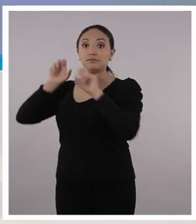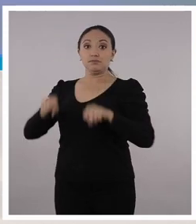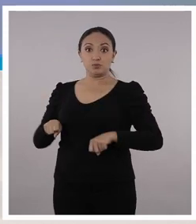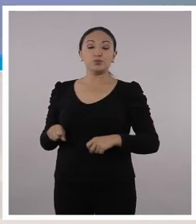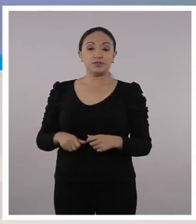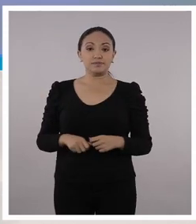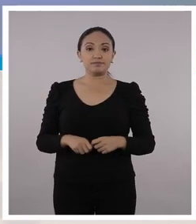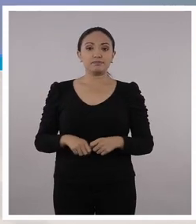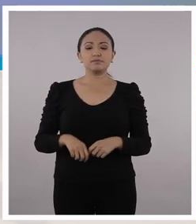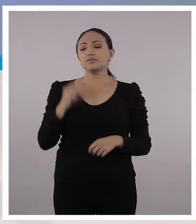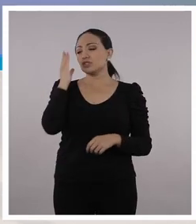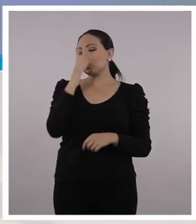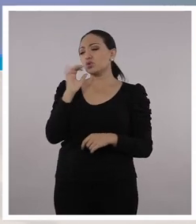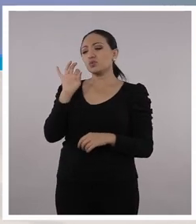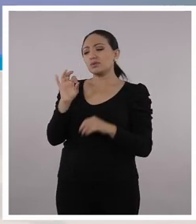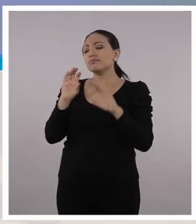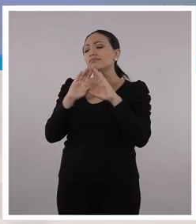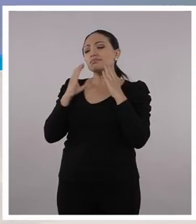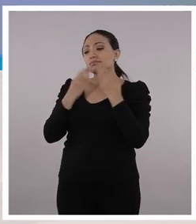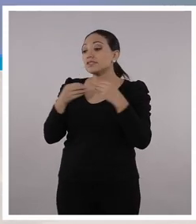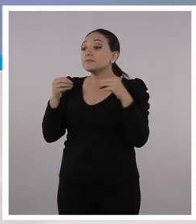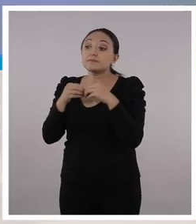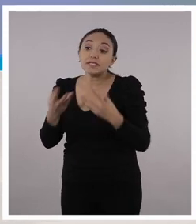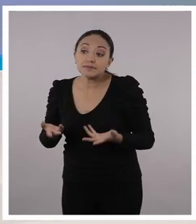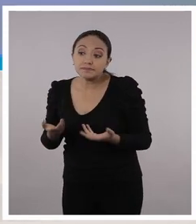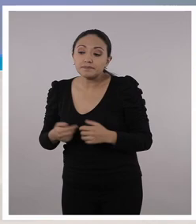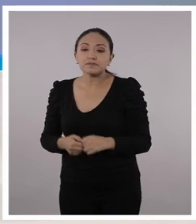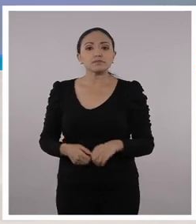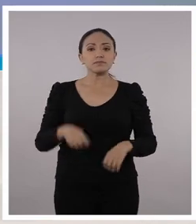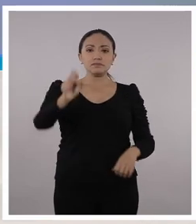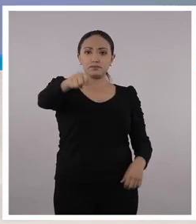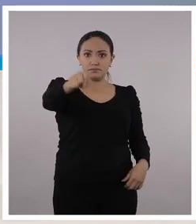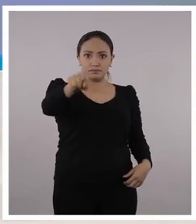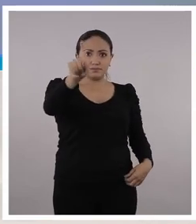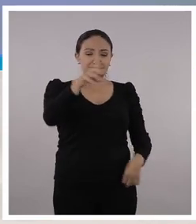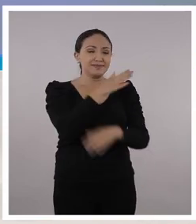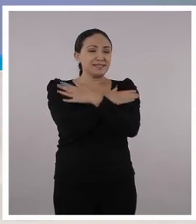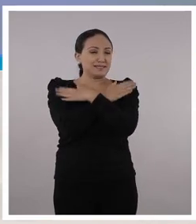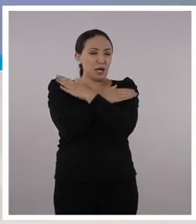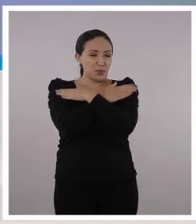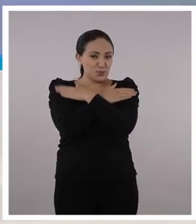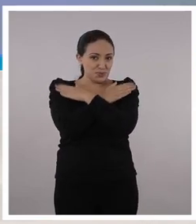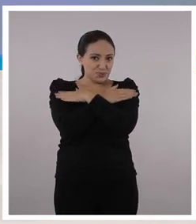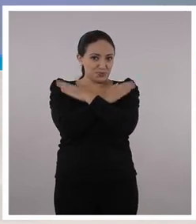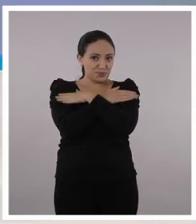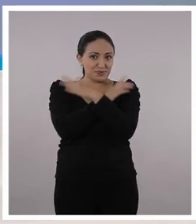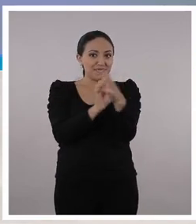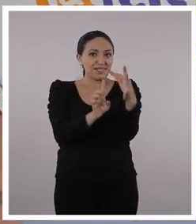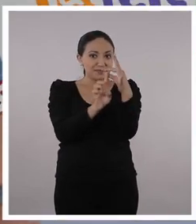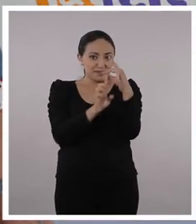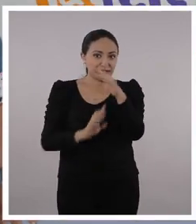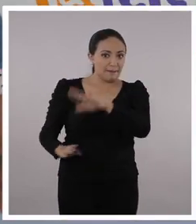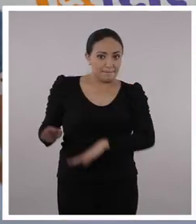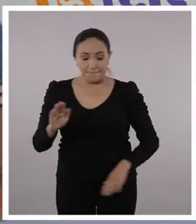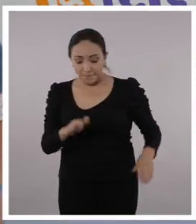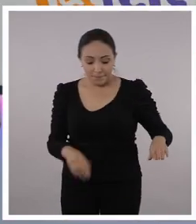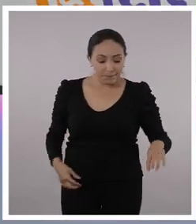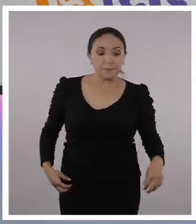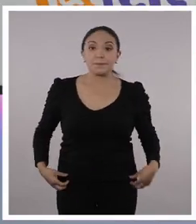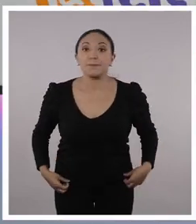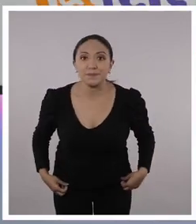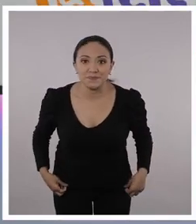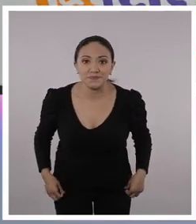pared. Ay, me encantan estas clases, Monse. ¿Tienes algo más que contarnos? Sí, quiero mandar un saludo especial. Pero vente por acá. Venga, venga.